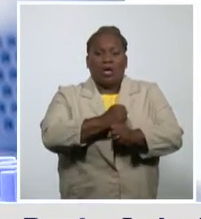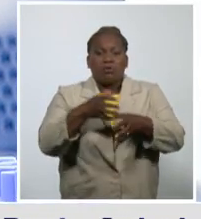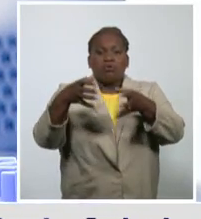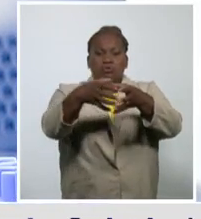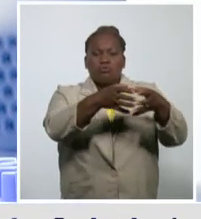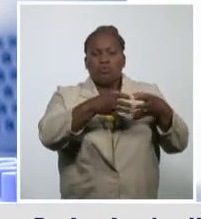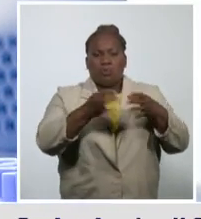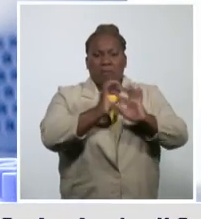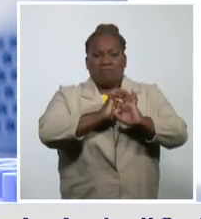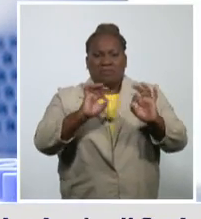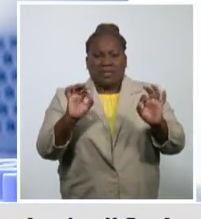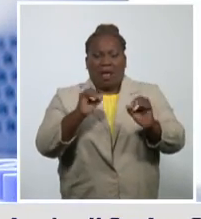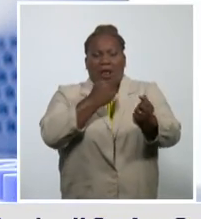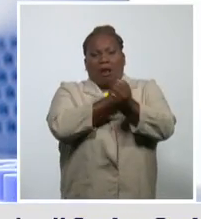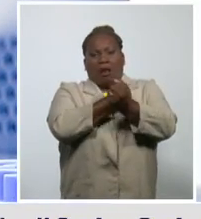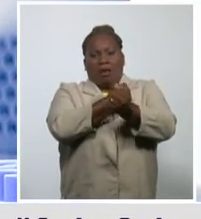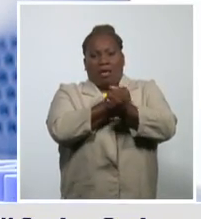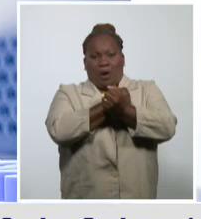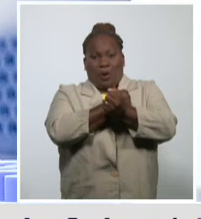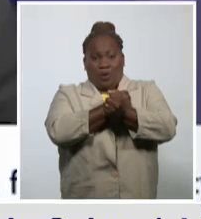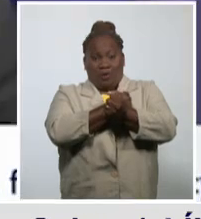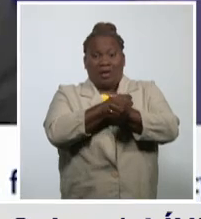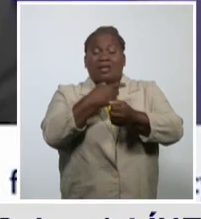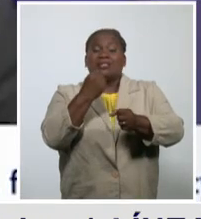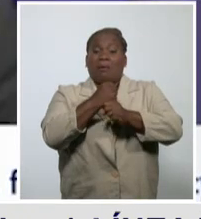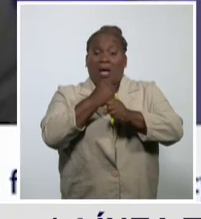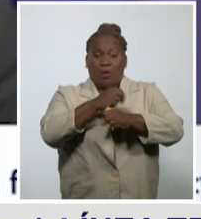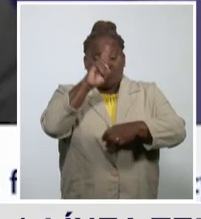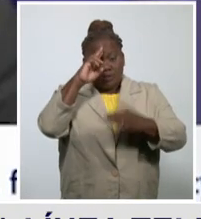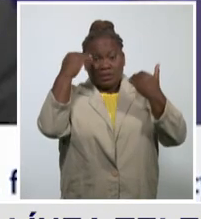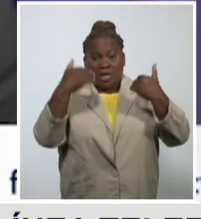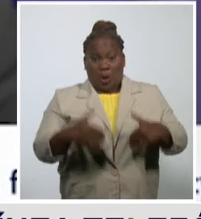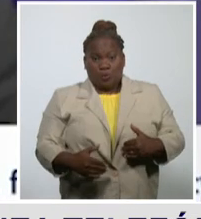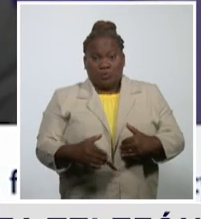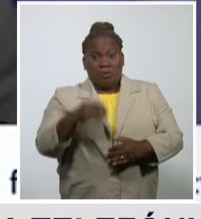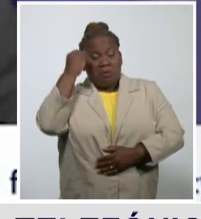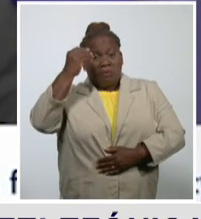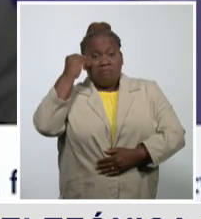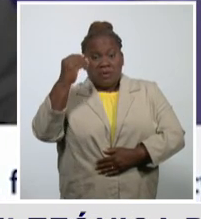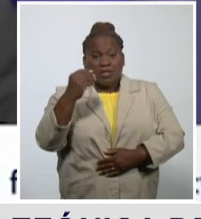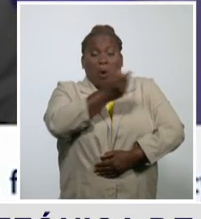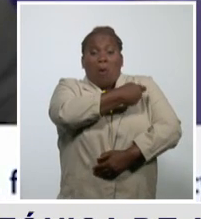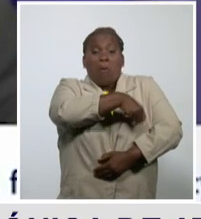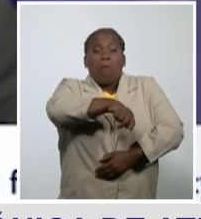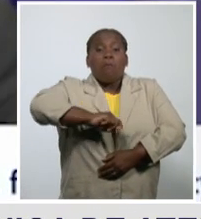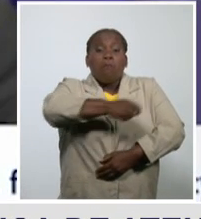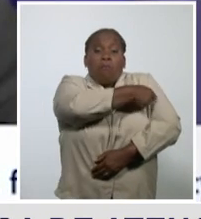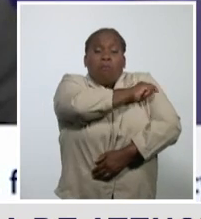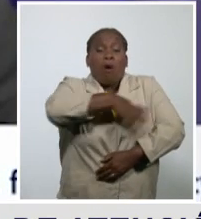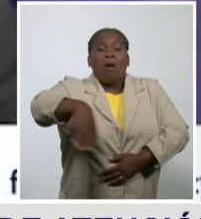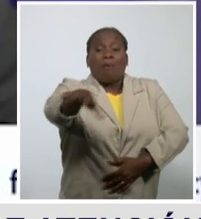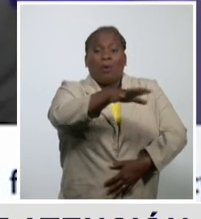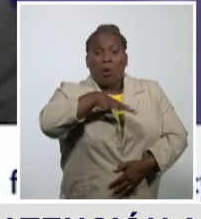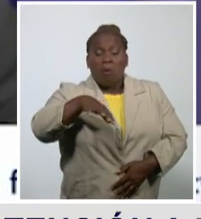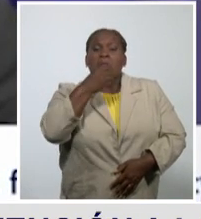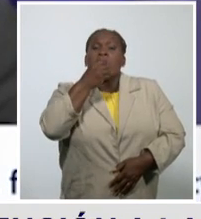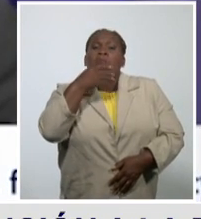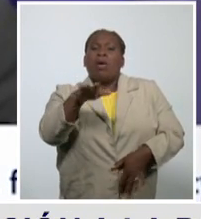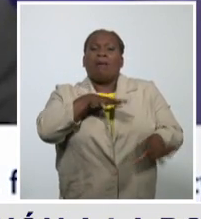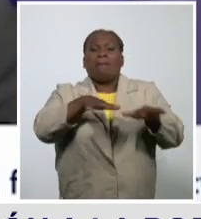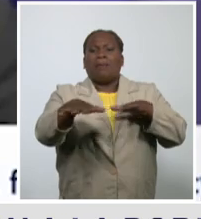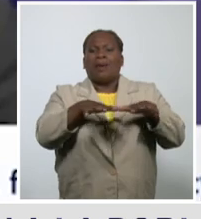de alto riesgo, como el de los trabajadores de la salud. Considero que en el caso de la población sana, la vacuna pudiera estar lista a principios